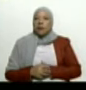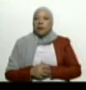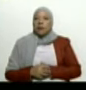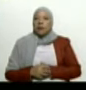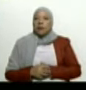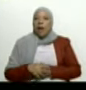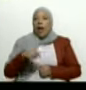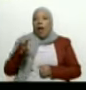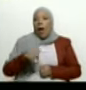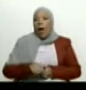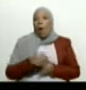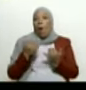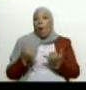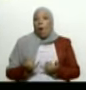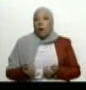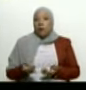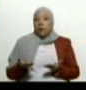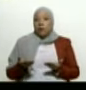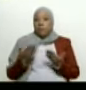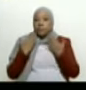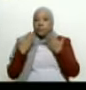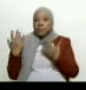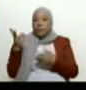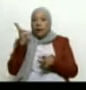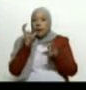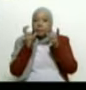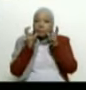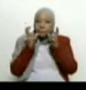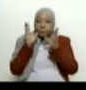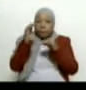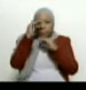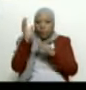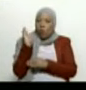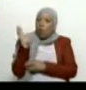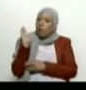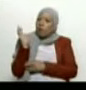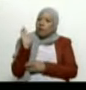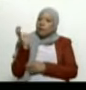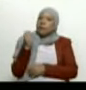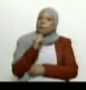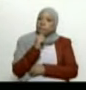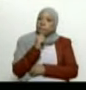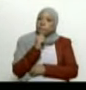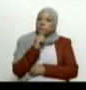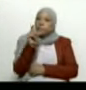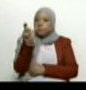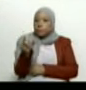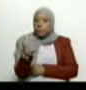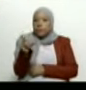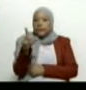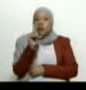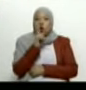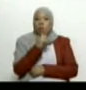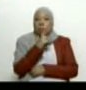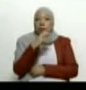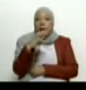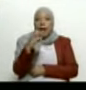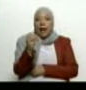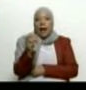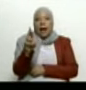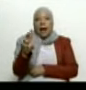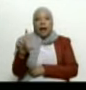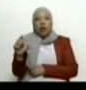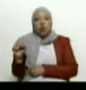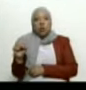En esta ocasión hemos estado escuchando una conferencia central de Carlos Ron, quien es viceministro